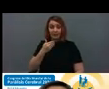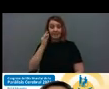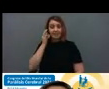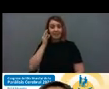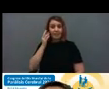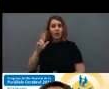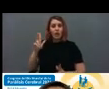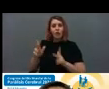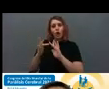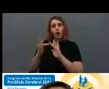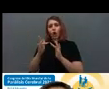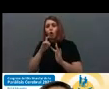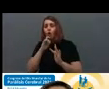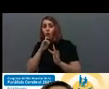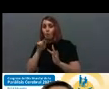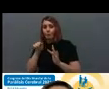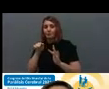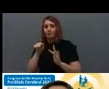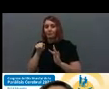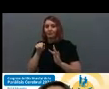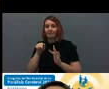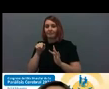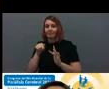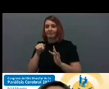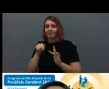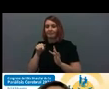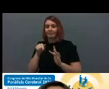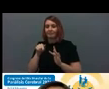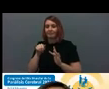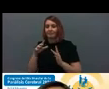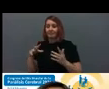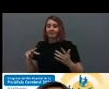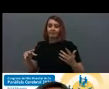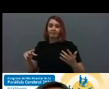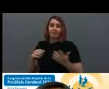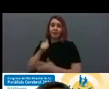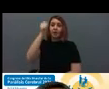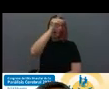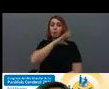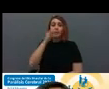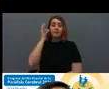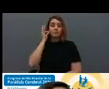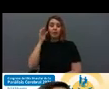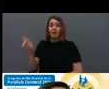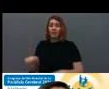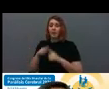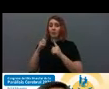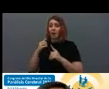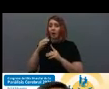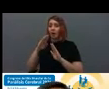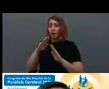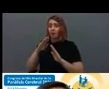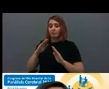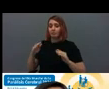la socialización está impermeada en todos los hombres y mujeres, independientemente de nuestra